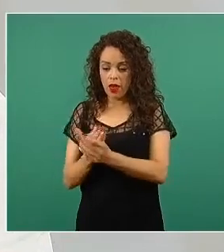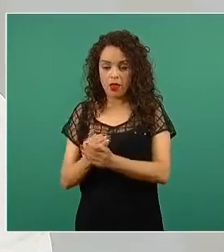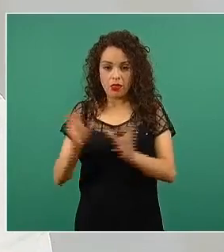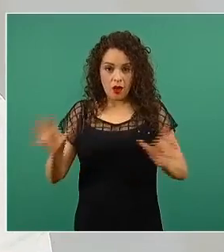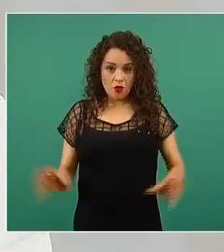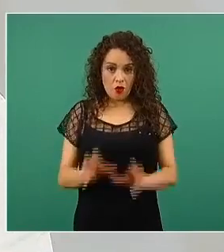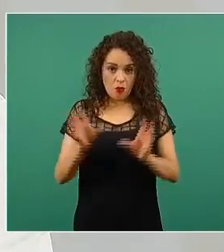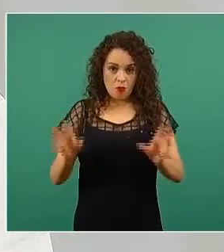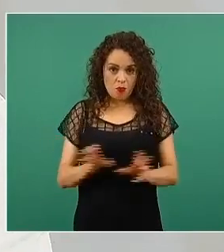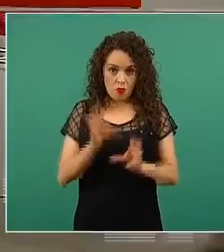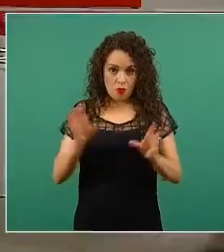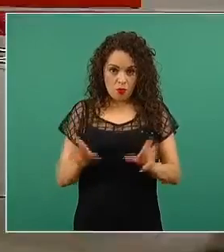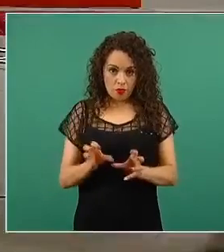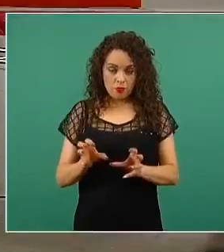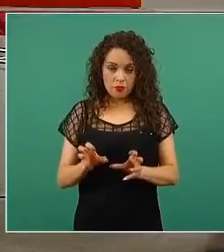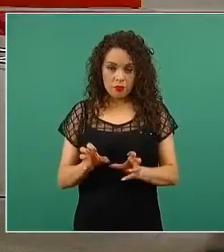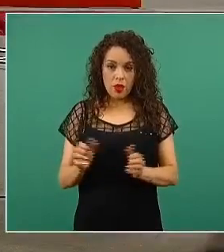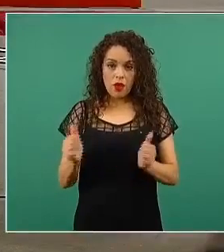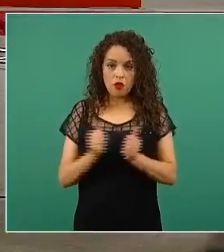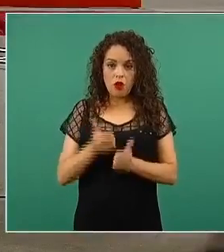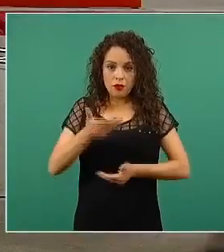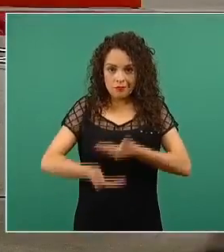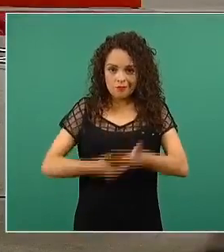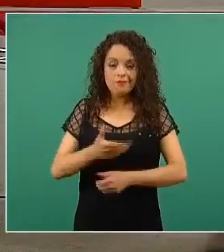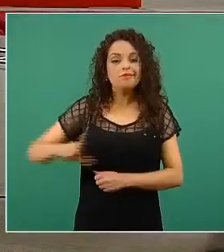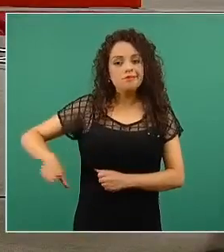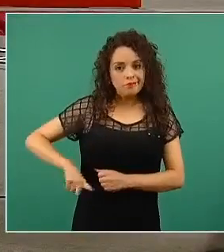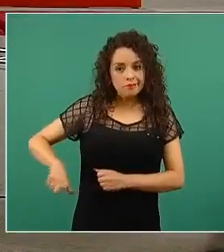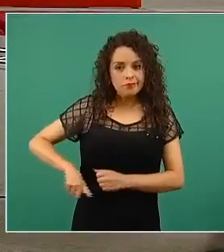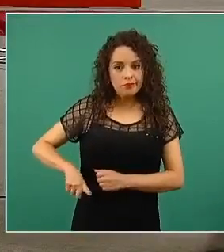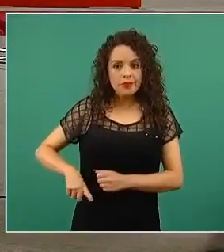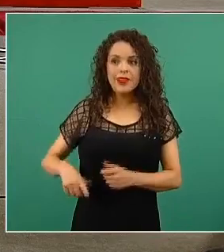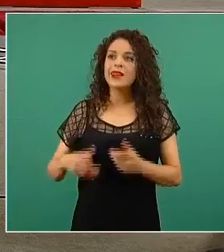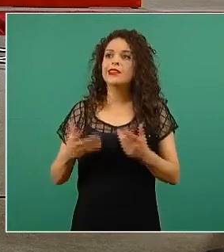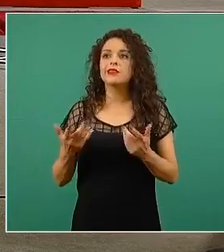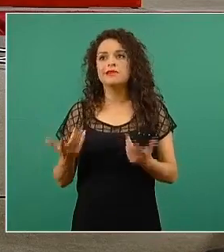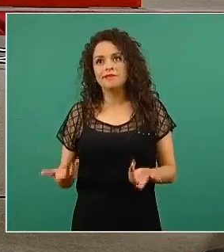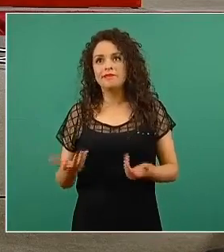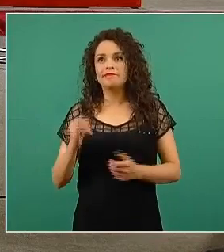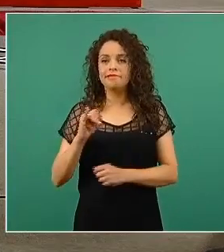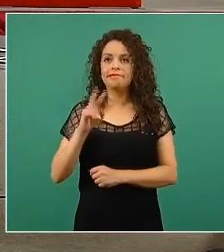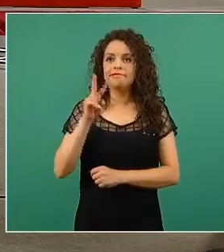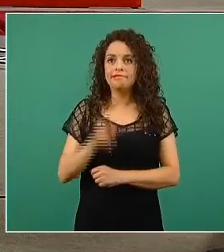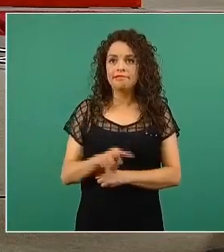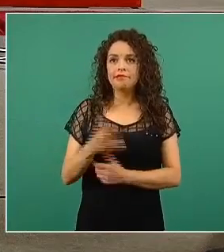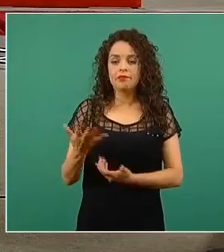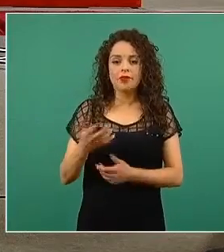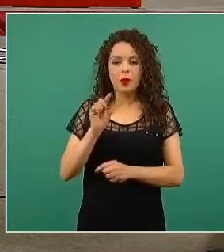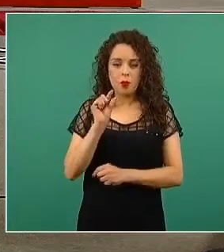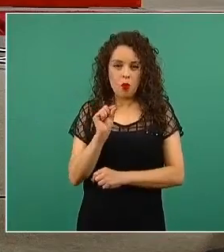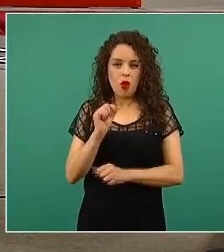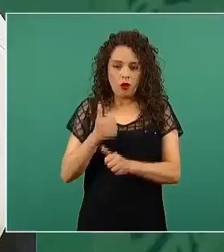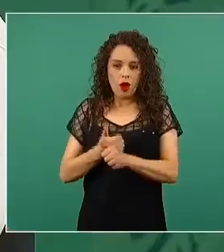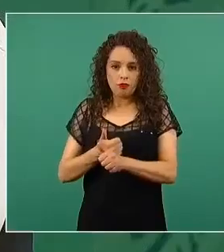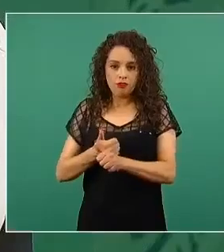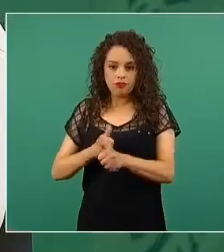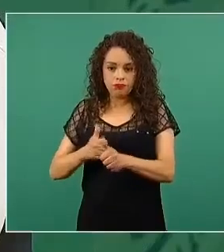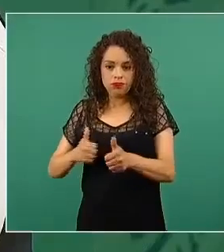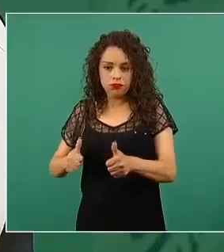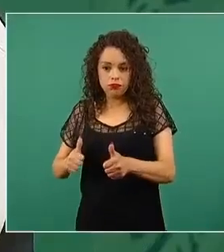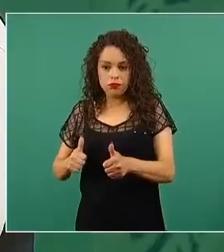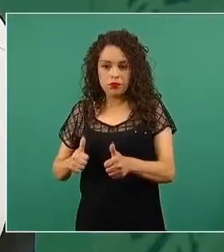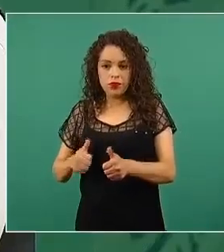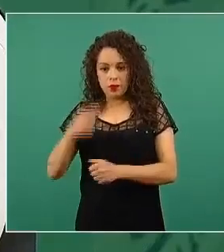de las personas servidoras de la nación ha generado un retraso en